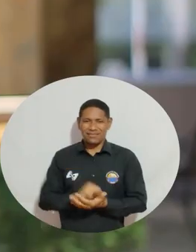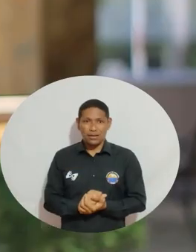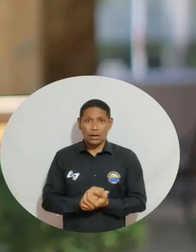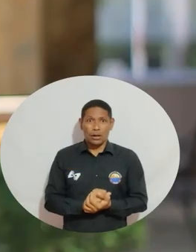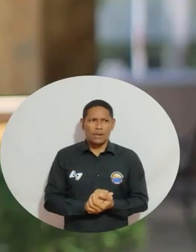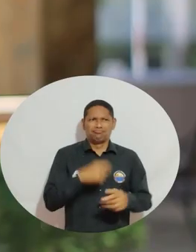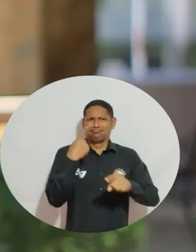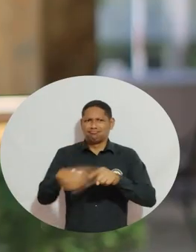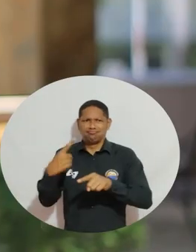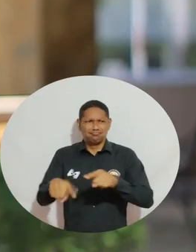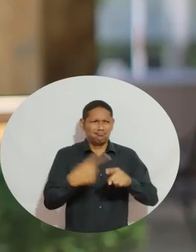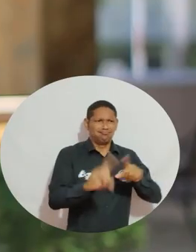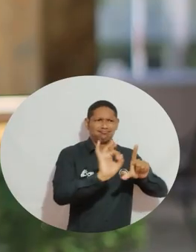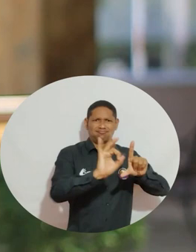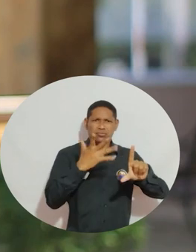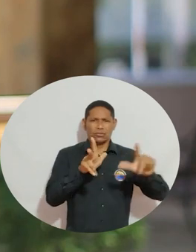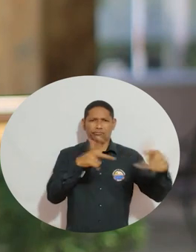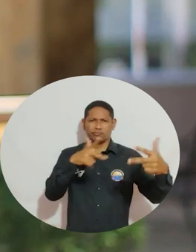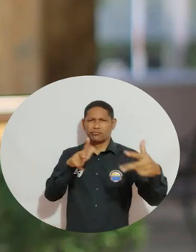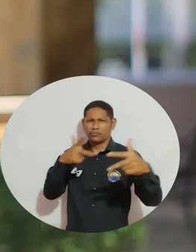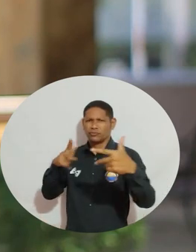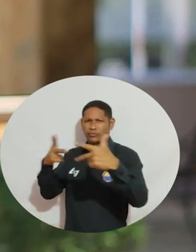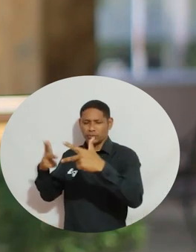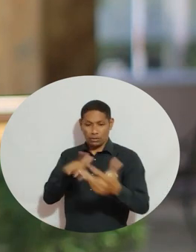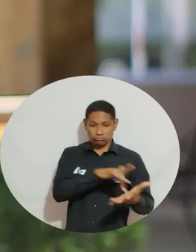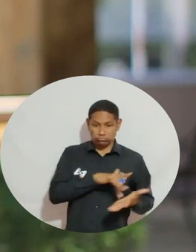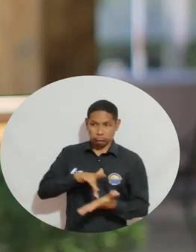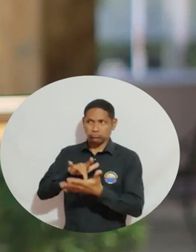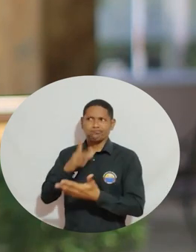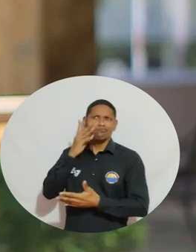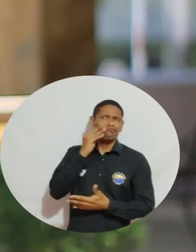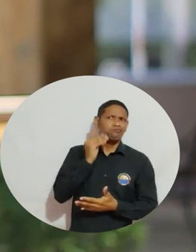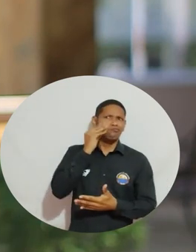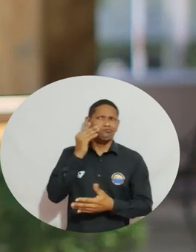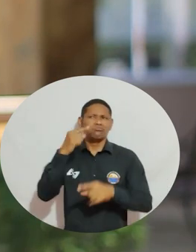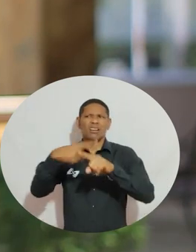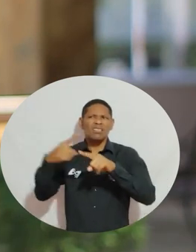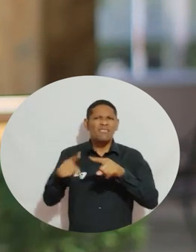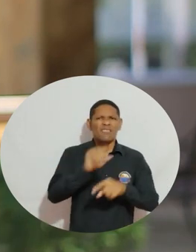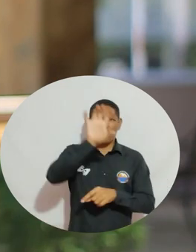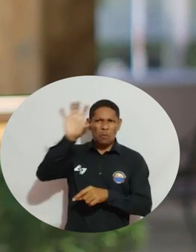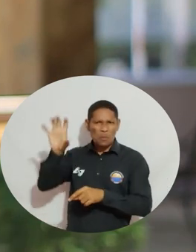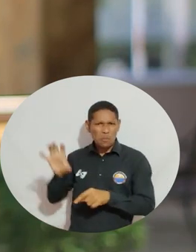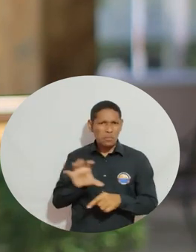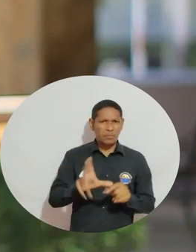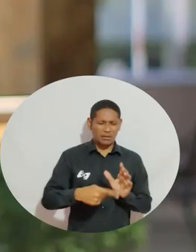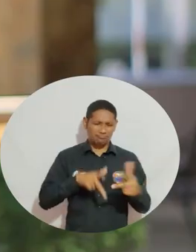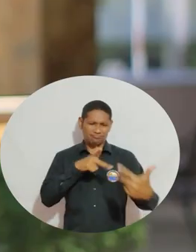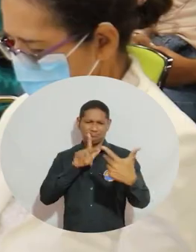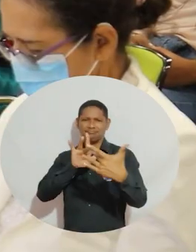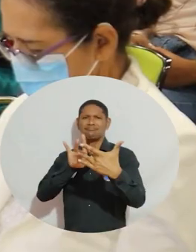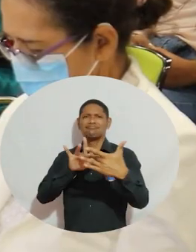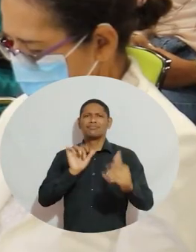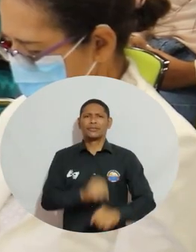países. Las herramientas virtuales fueron esenciales para conectar a los asistentes con los expertos ubicados en diferentes partes del